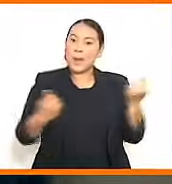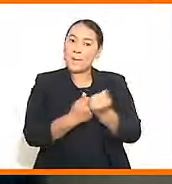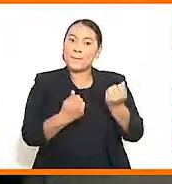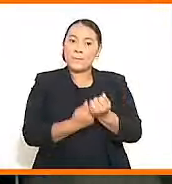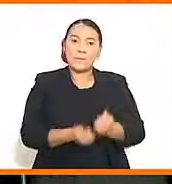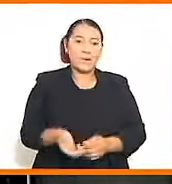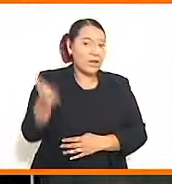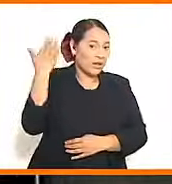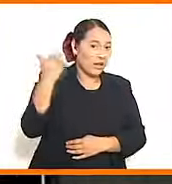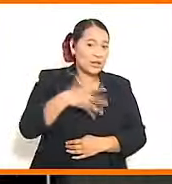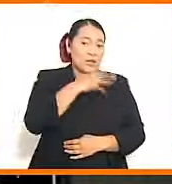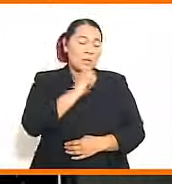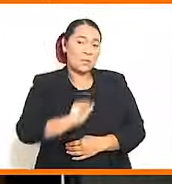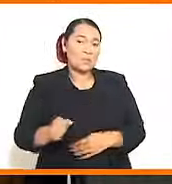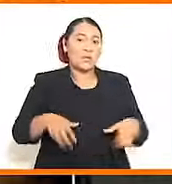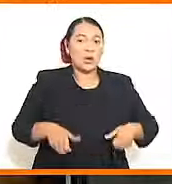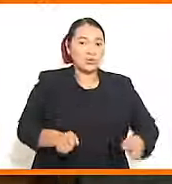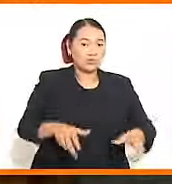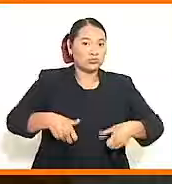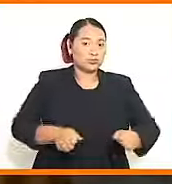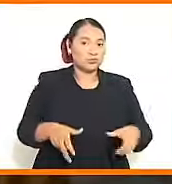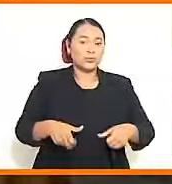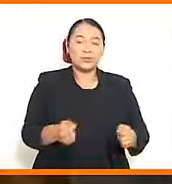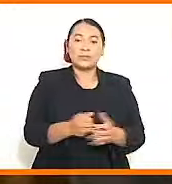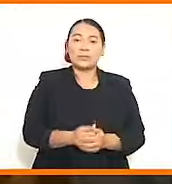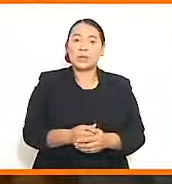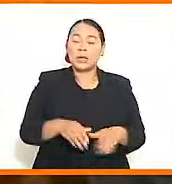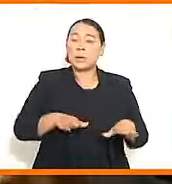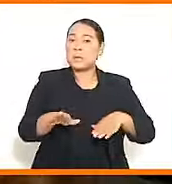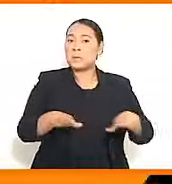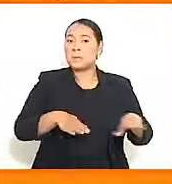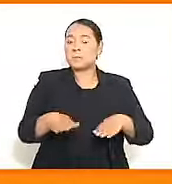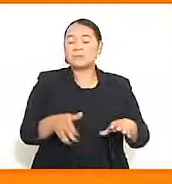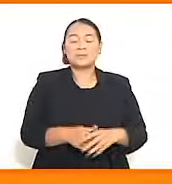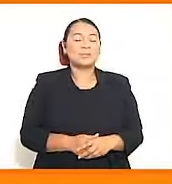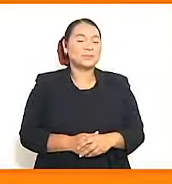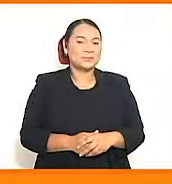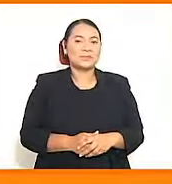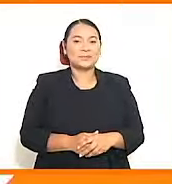que solo le permite hacer pequeños movimientos dentro de su casa.